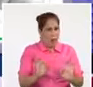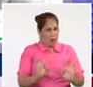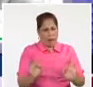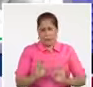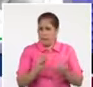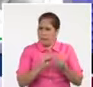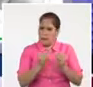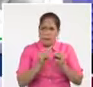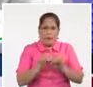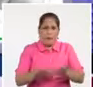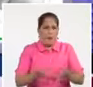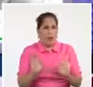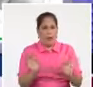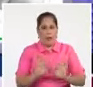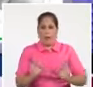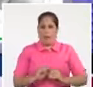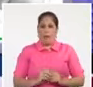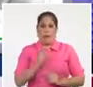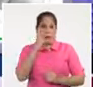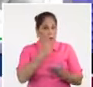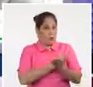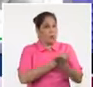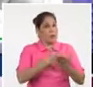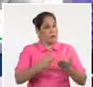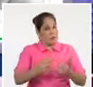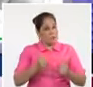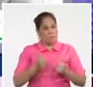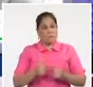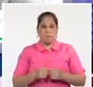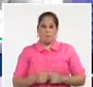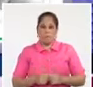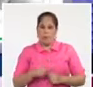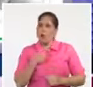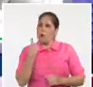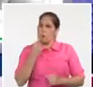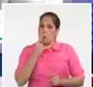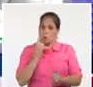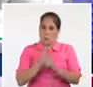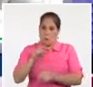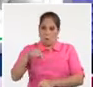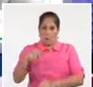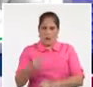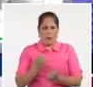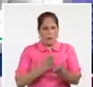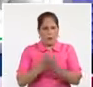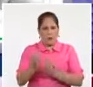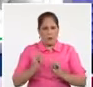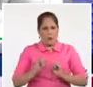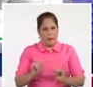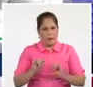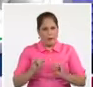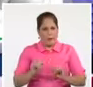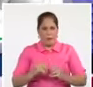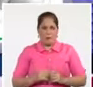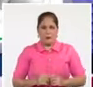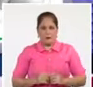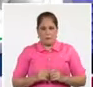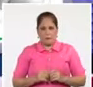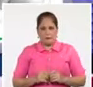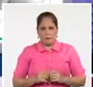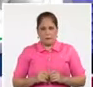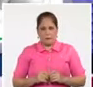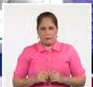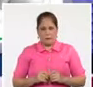transmisión autóctona por 15 días consecutivos. Nosotros nos vemos mañana para seguirle contando lo que hace Cuba por la salud